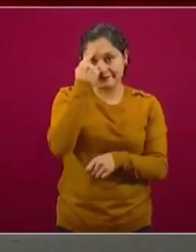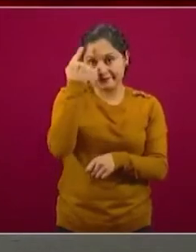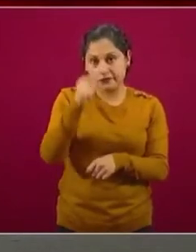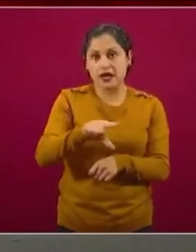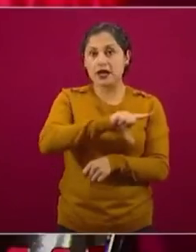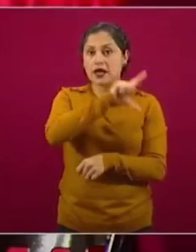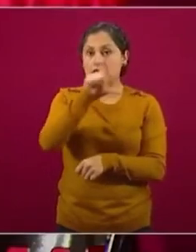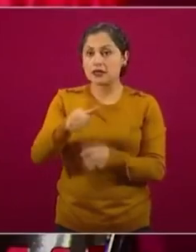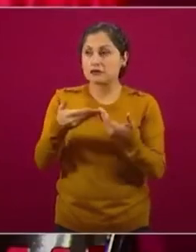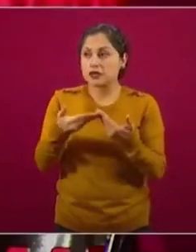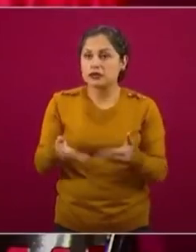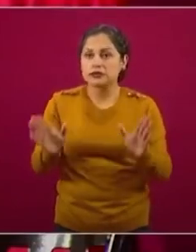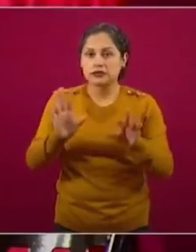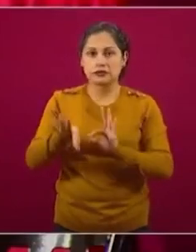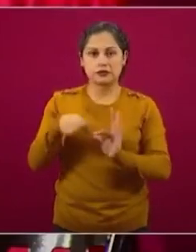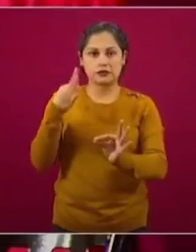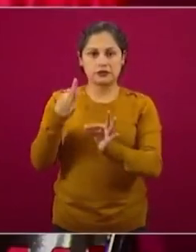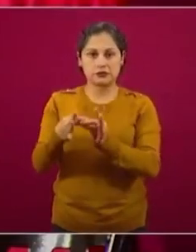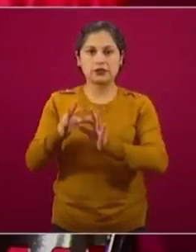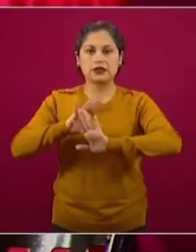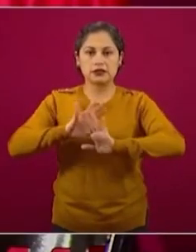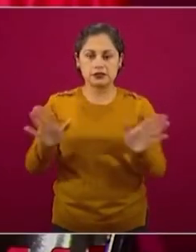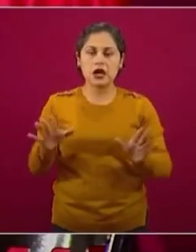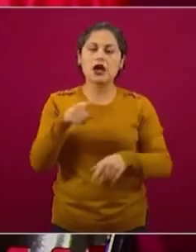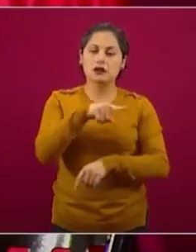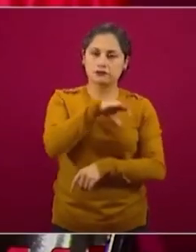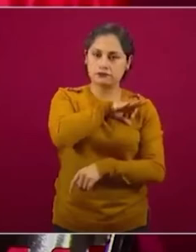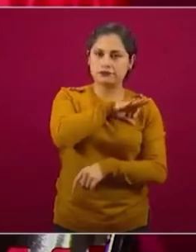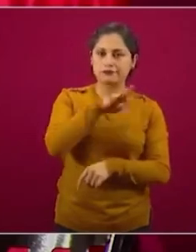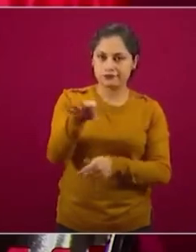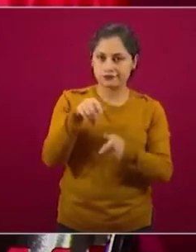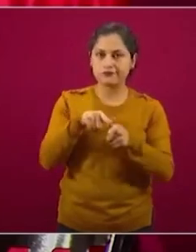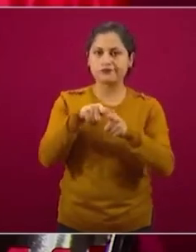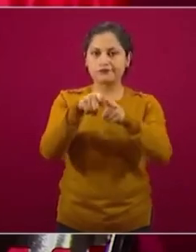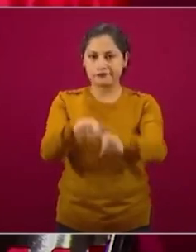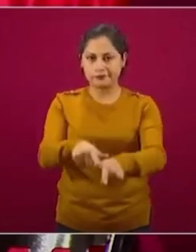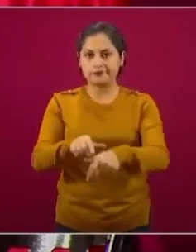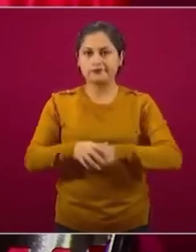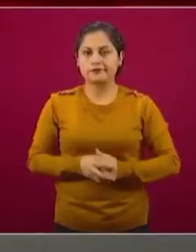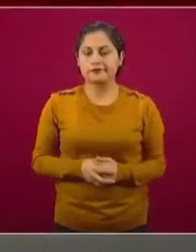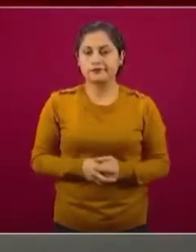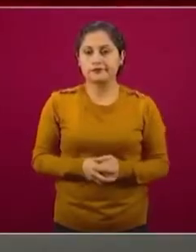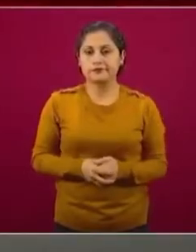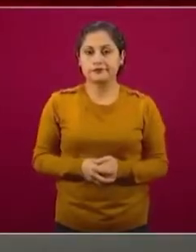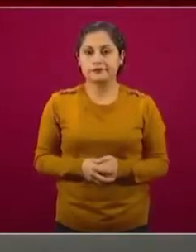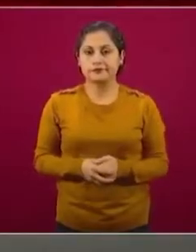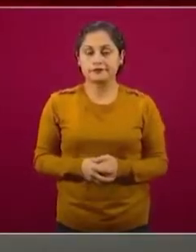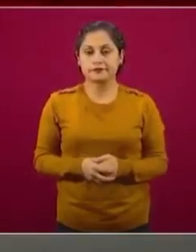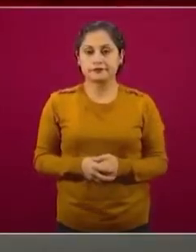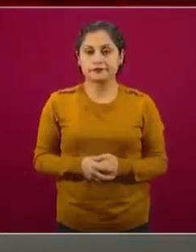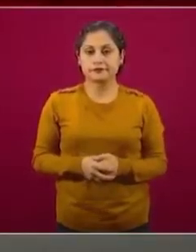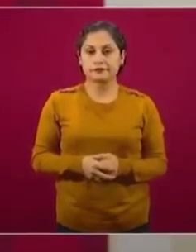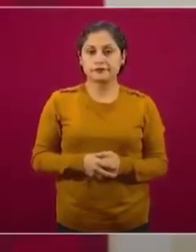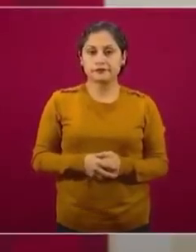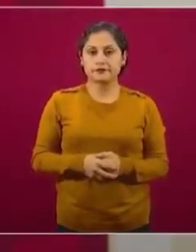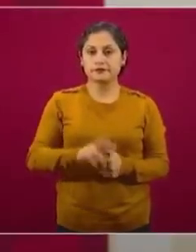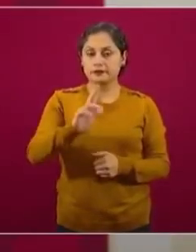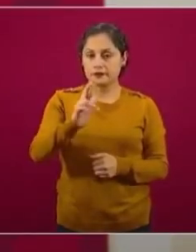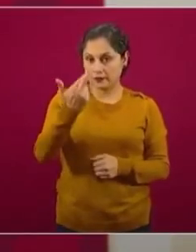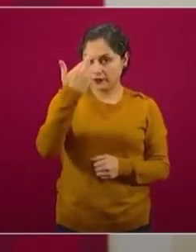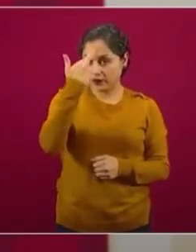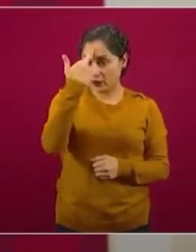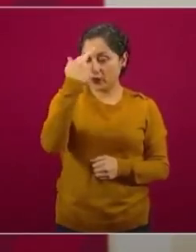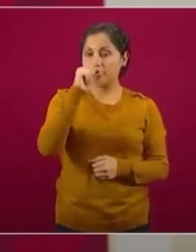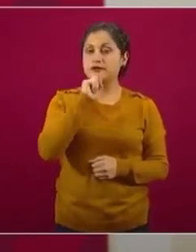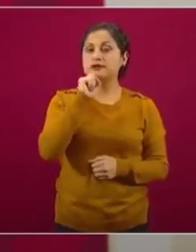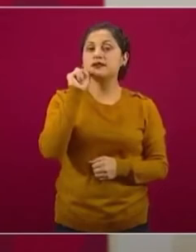cuando hayamos pasado las etapas de suspensión de actividades. Recordar también que la mayor parte